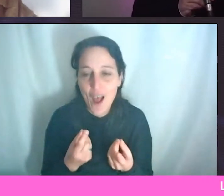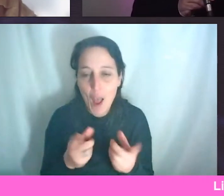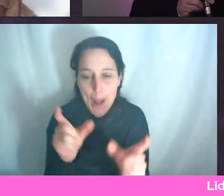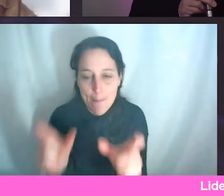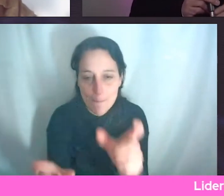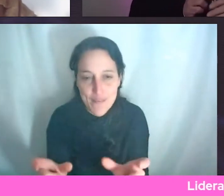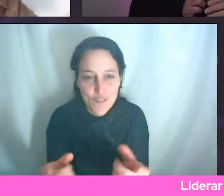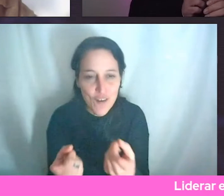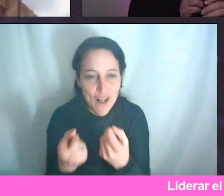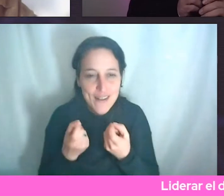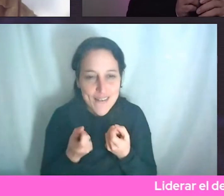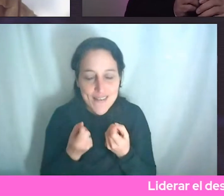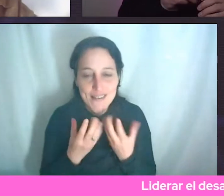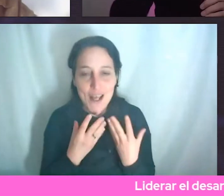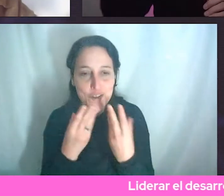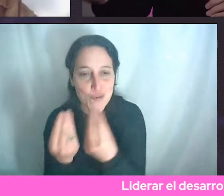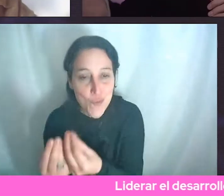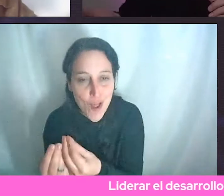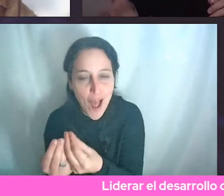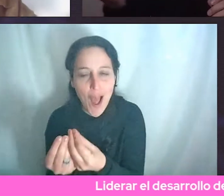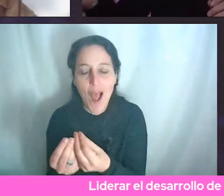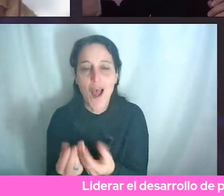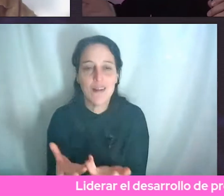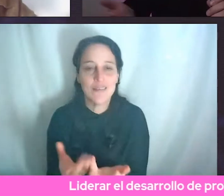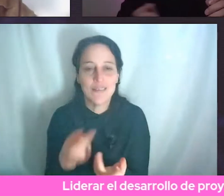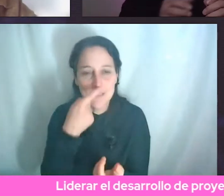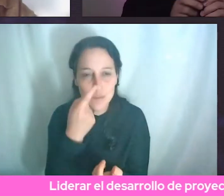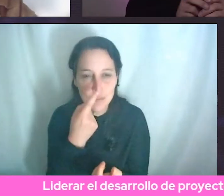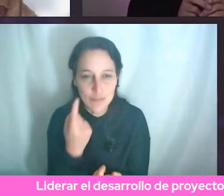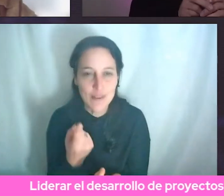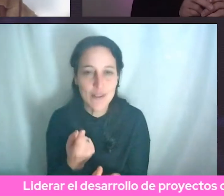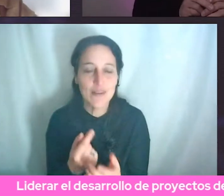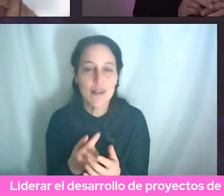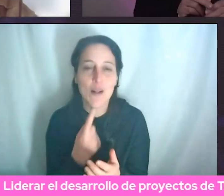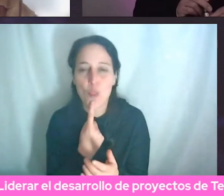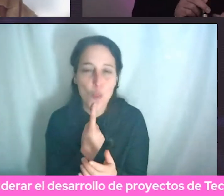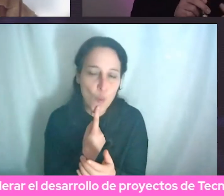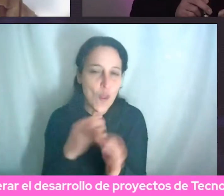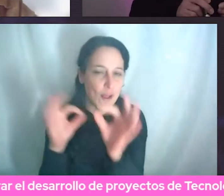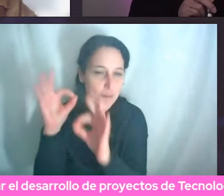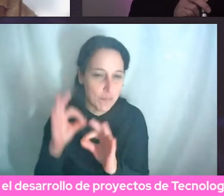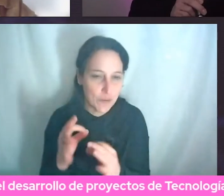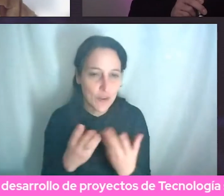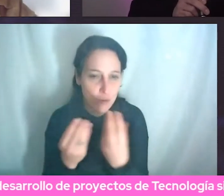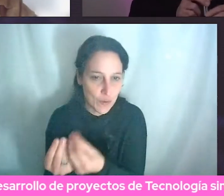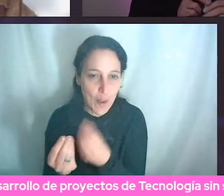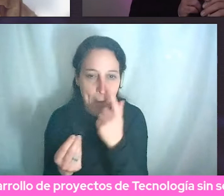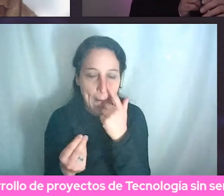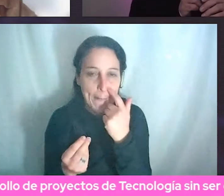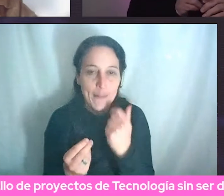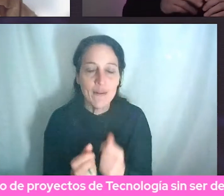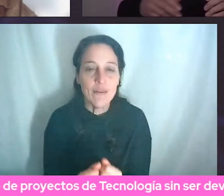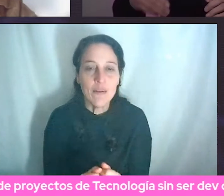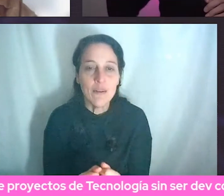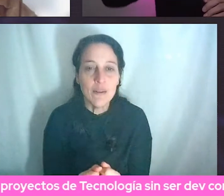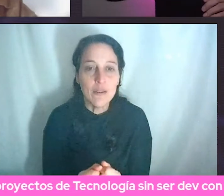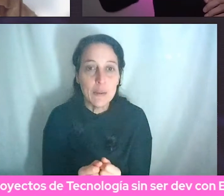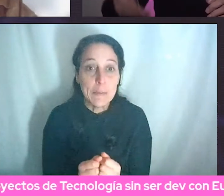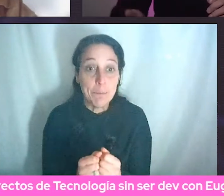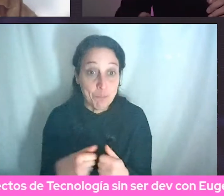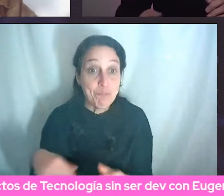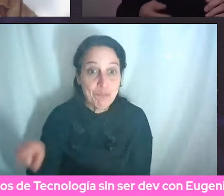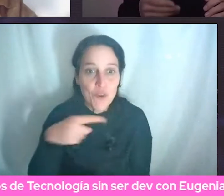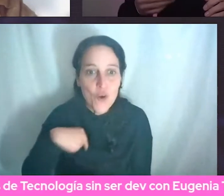proyectos. Nosotros trabajamos con metodologías ágiles. Eso nos permite, además, entregar